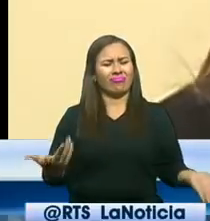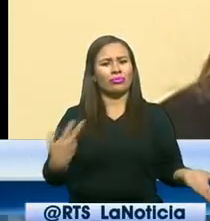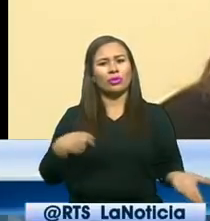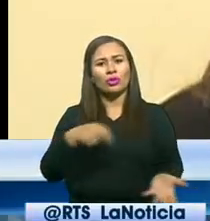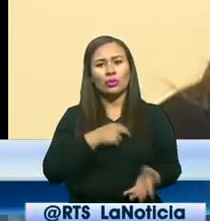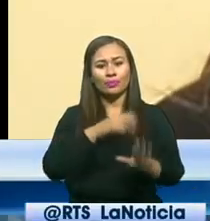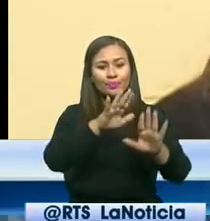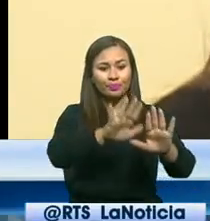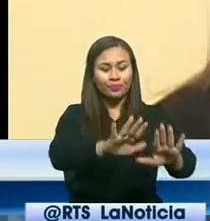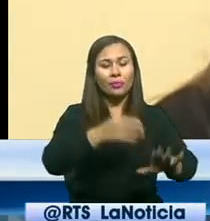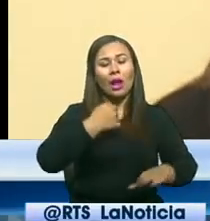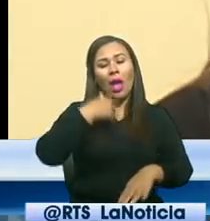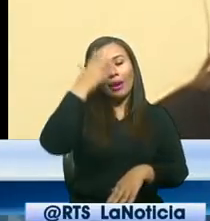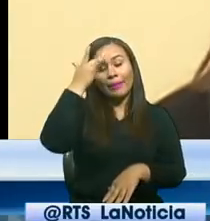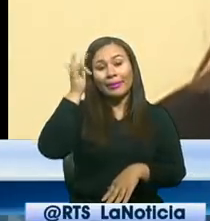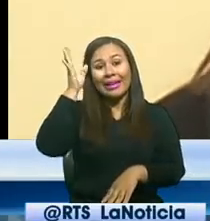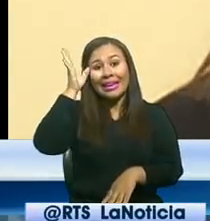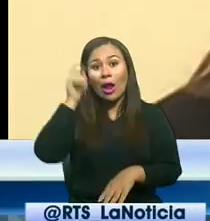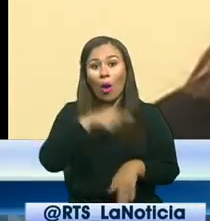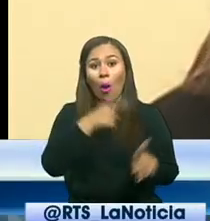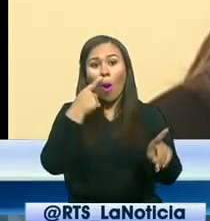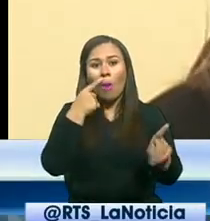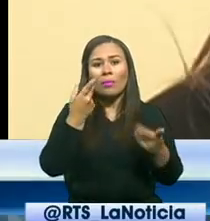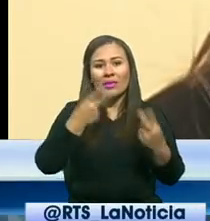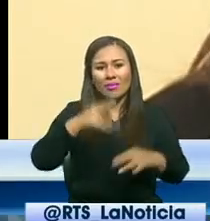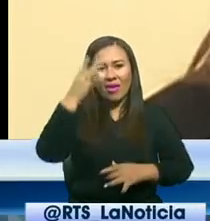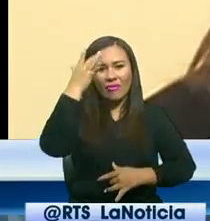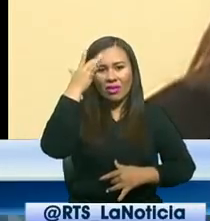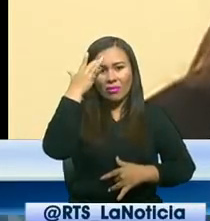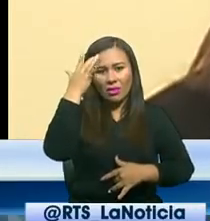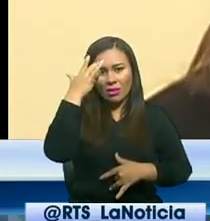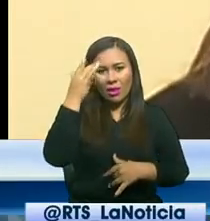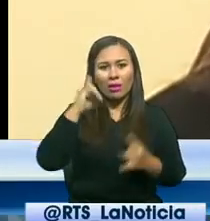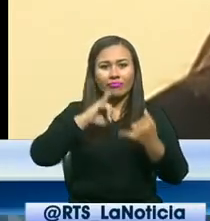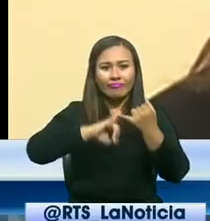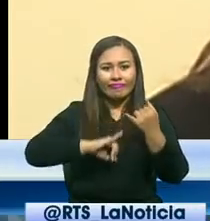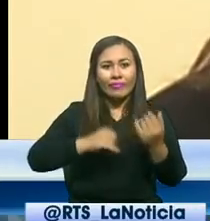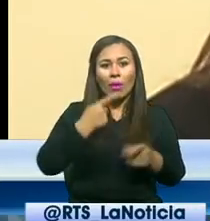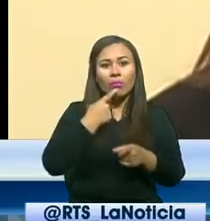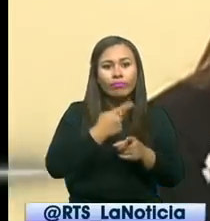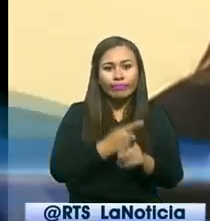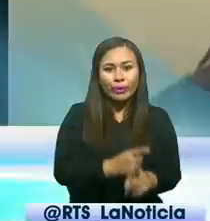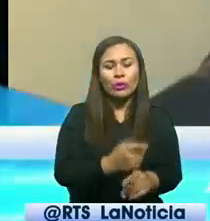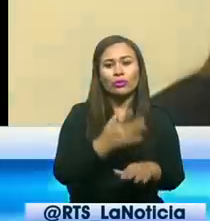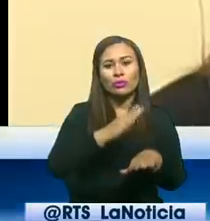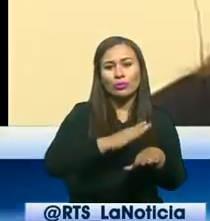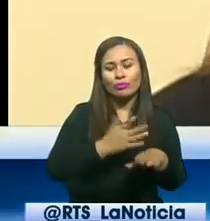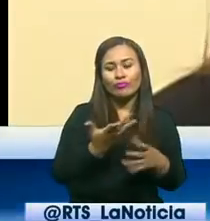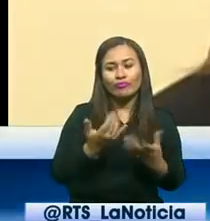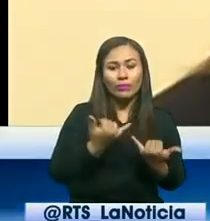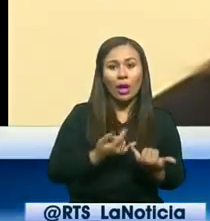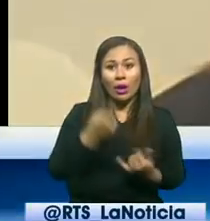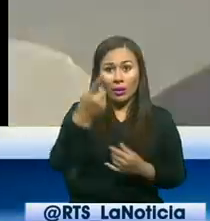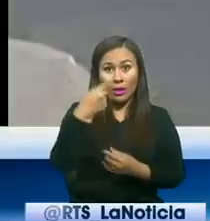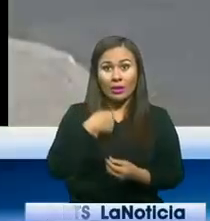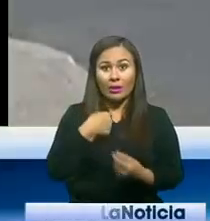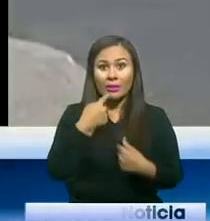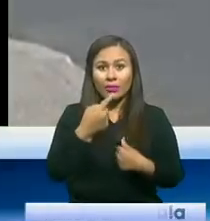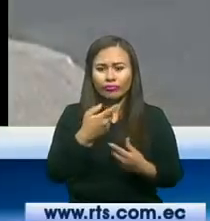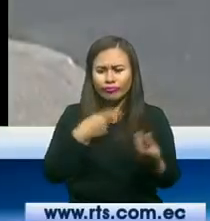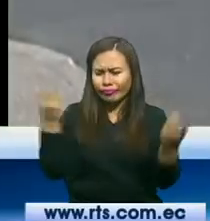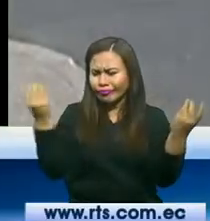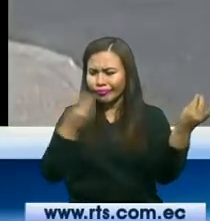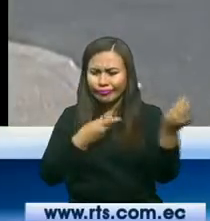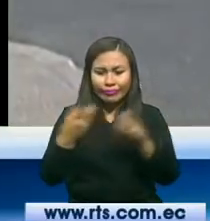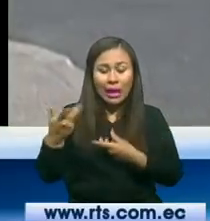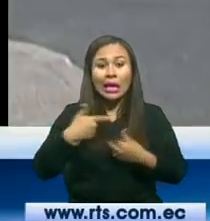información que sea pertinente. Estamos recabando información también con la institución educativa para poder aportar de la manera más eficaz. Mientras tanto, en la